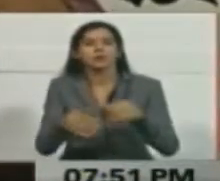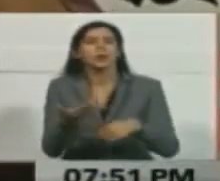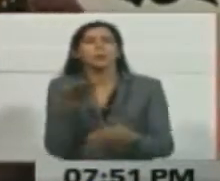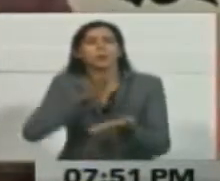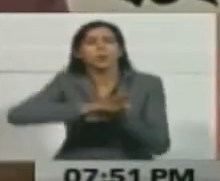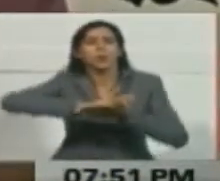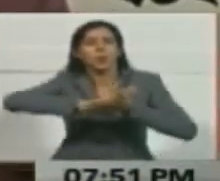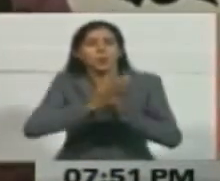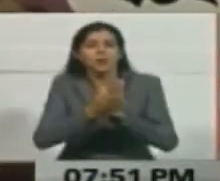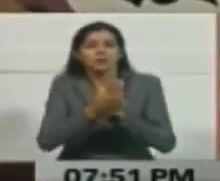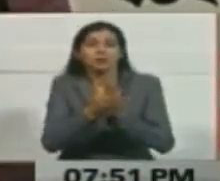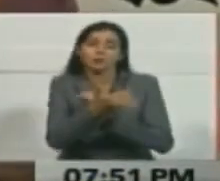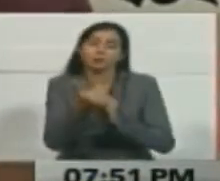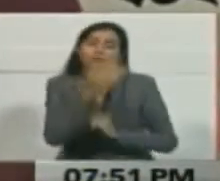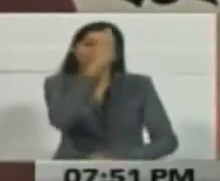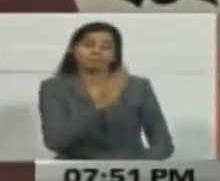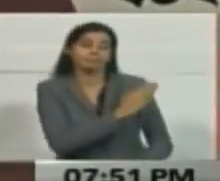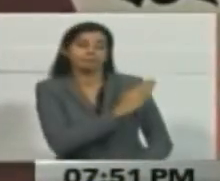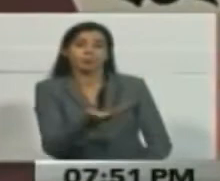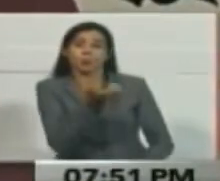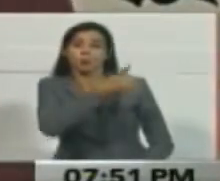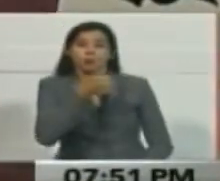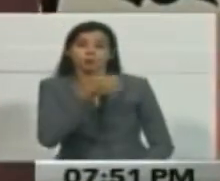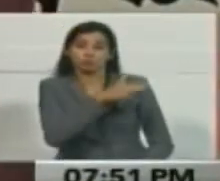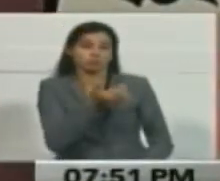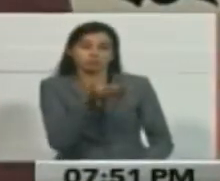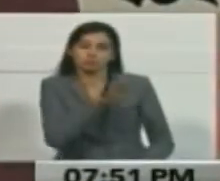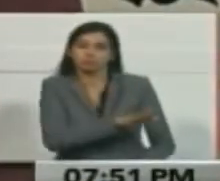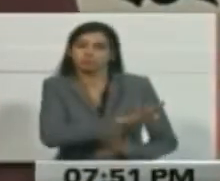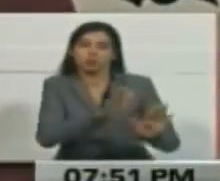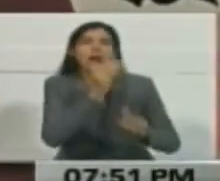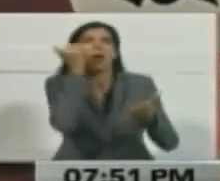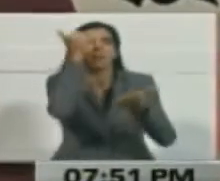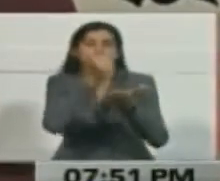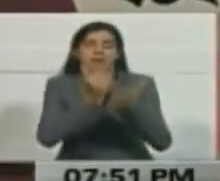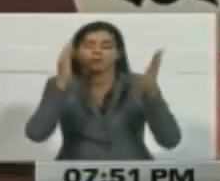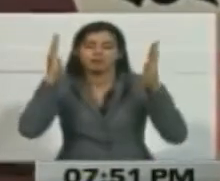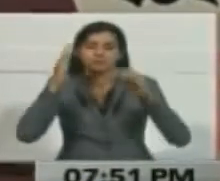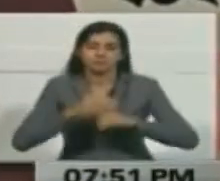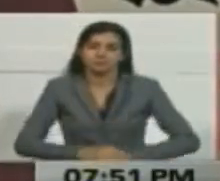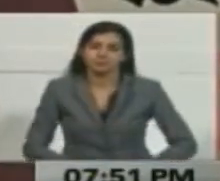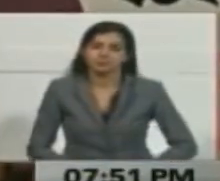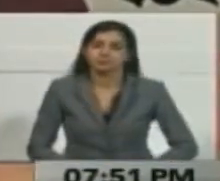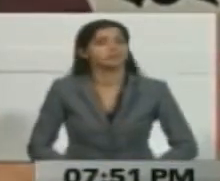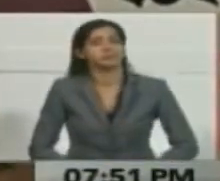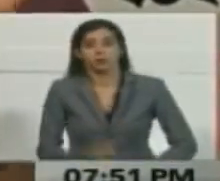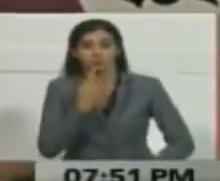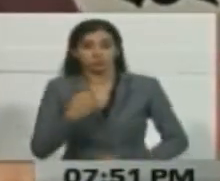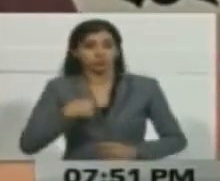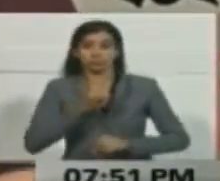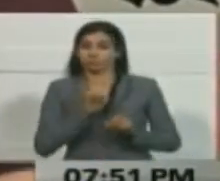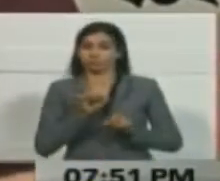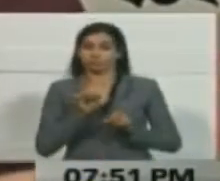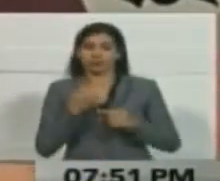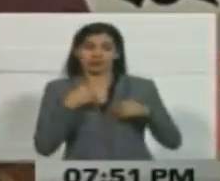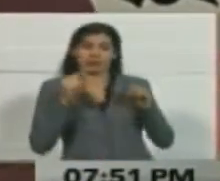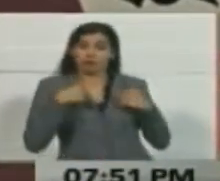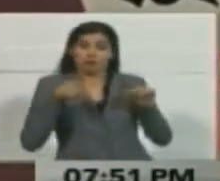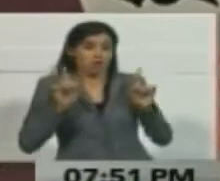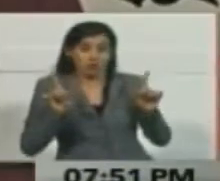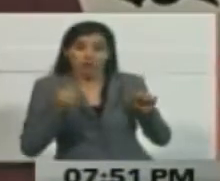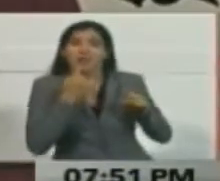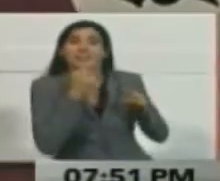que en paz descanse la llamada MUD. Amén. No lo decimos nosotros tampoco, no fuimos los